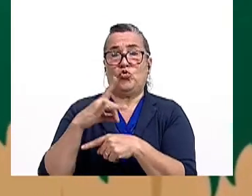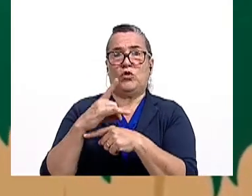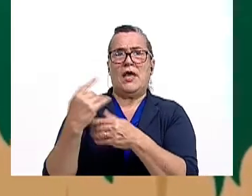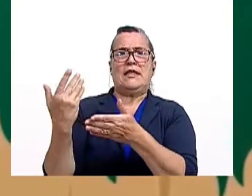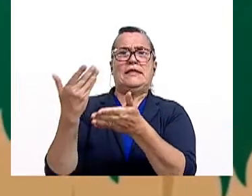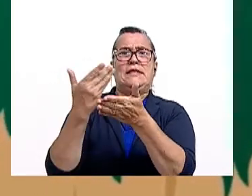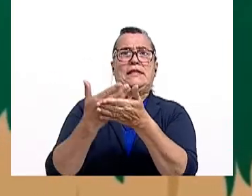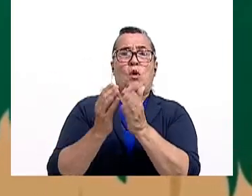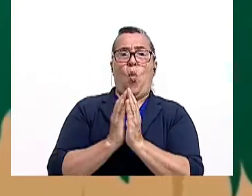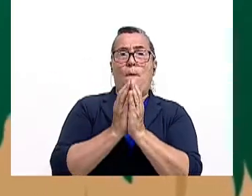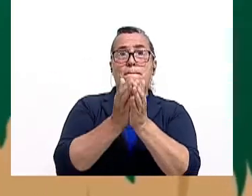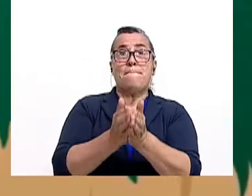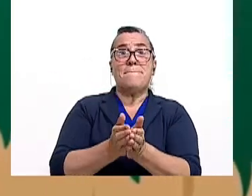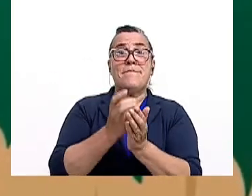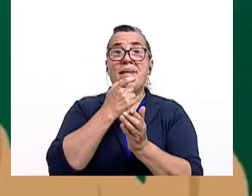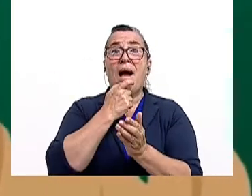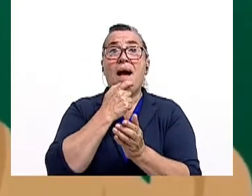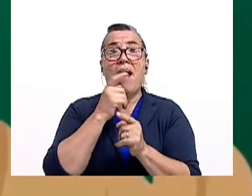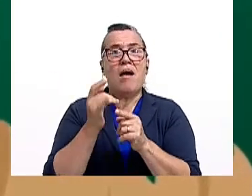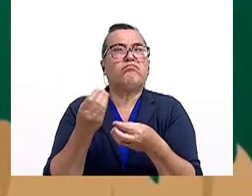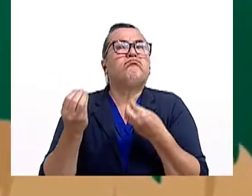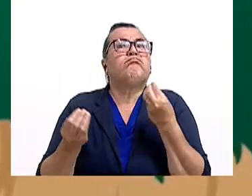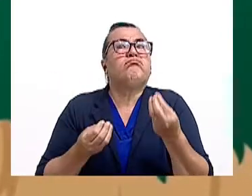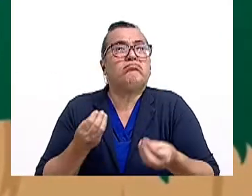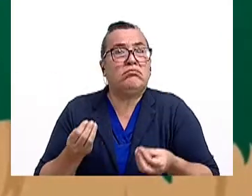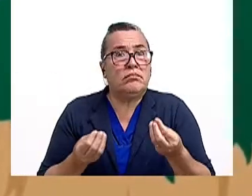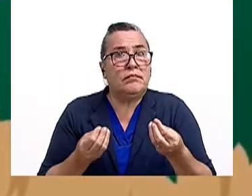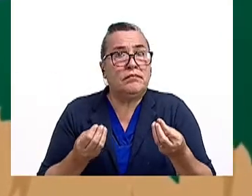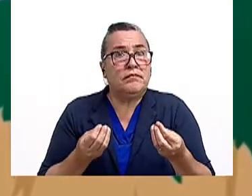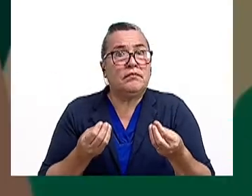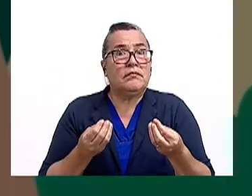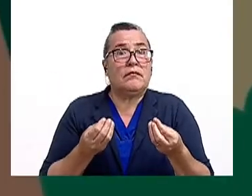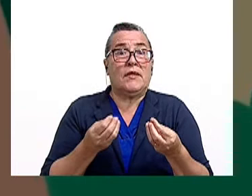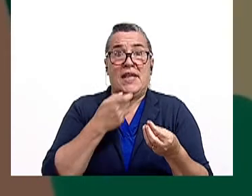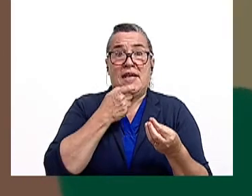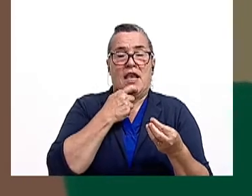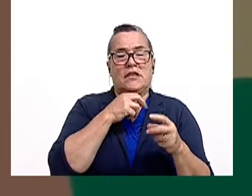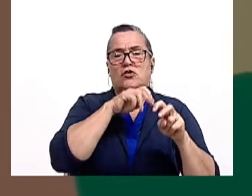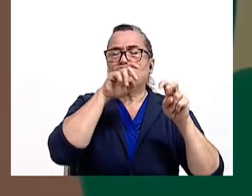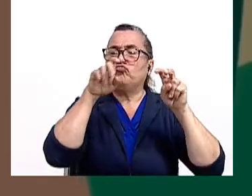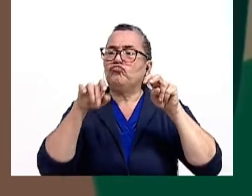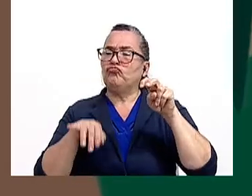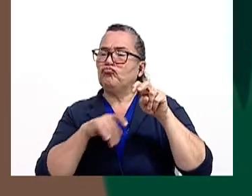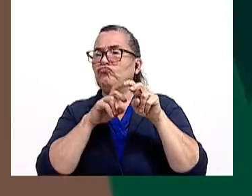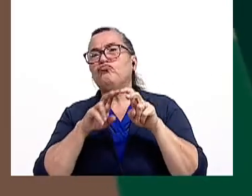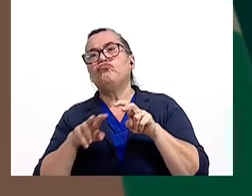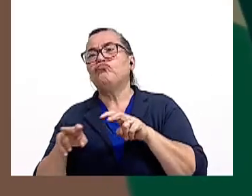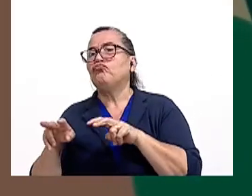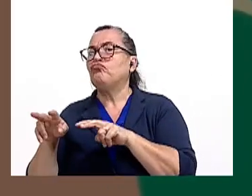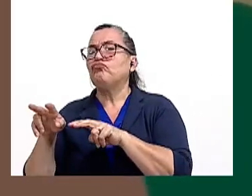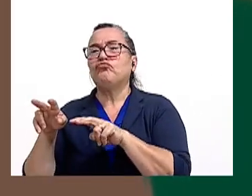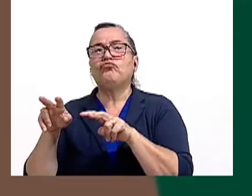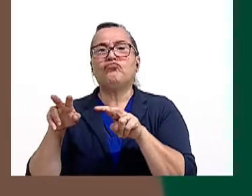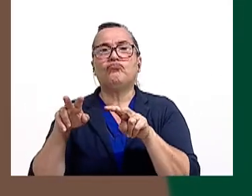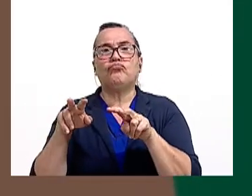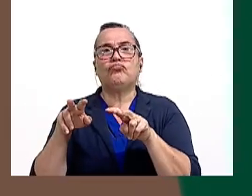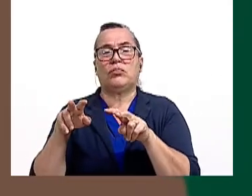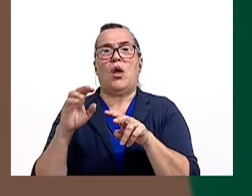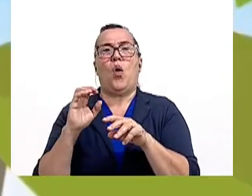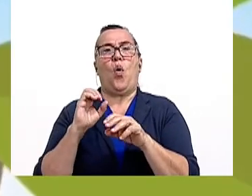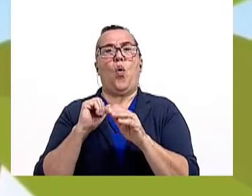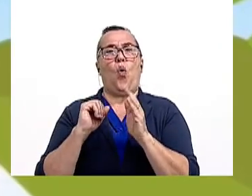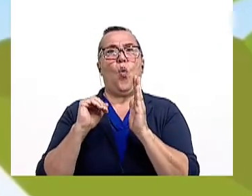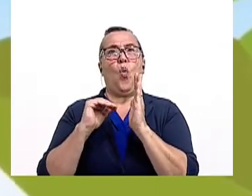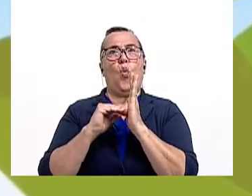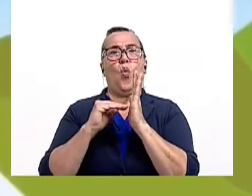barco inglés. Resulta que se bajan los ingleses del barco y de nuevo